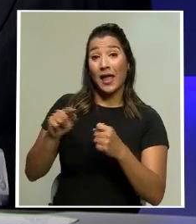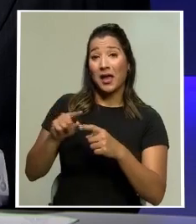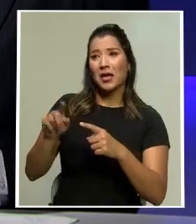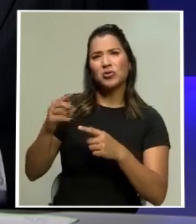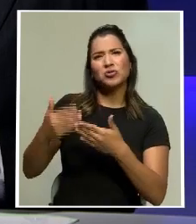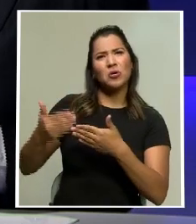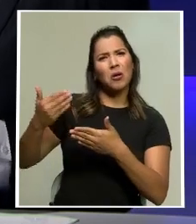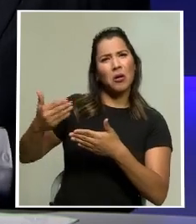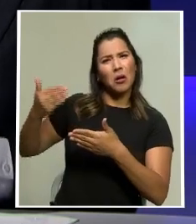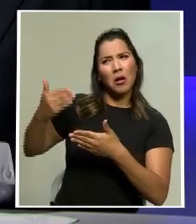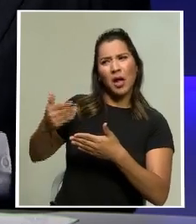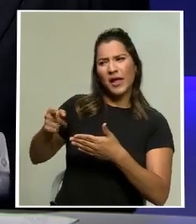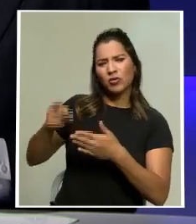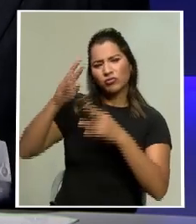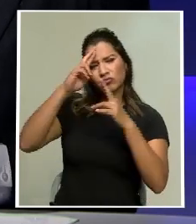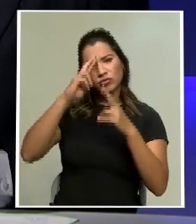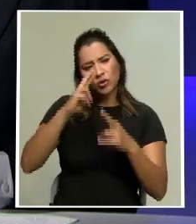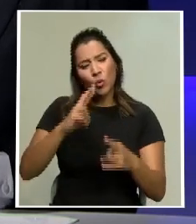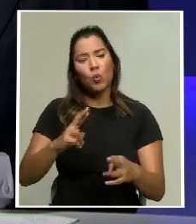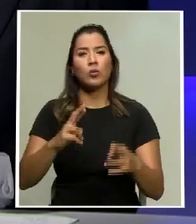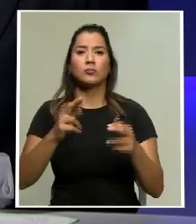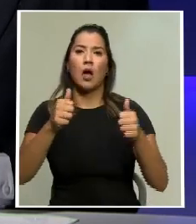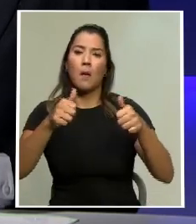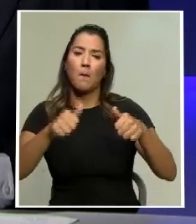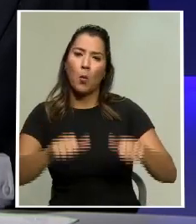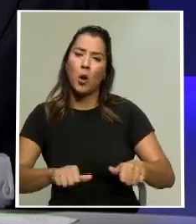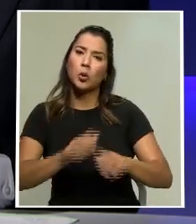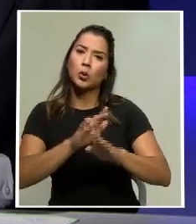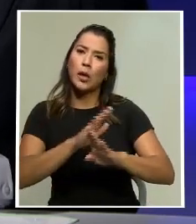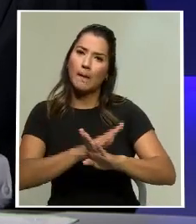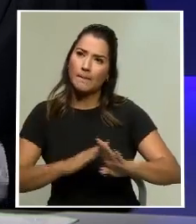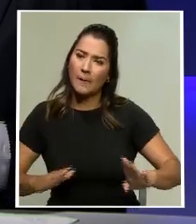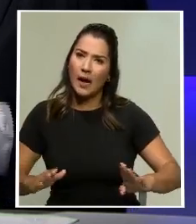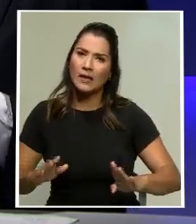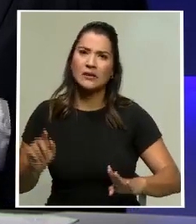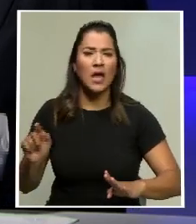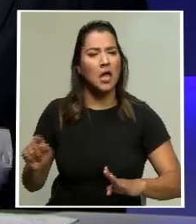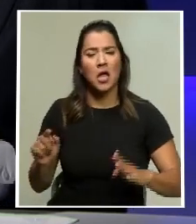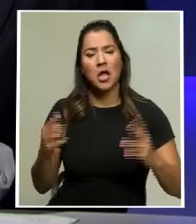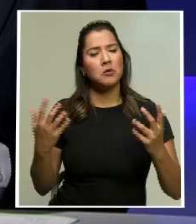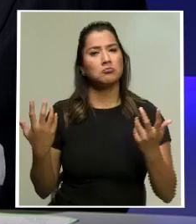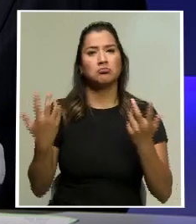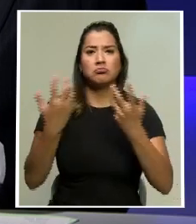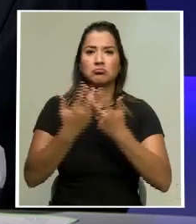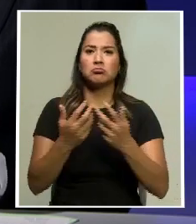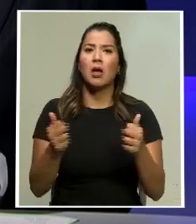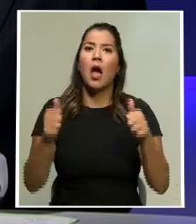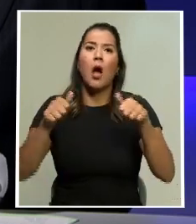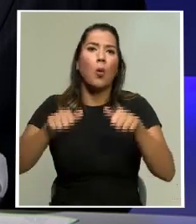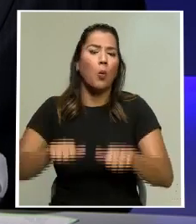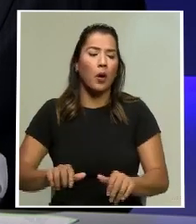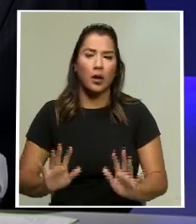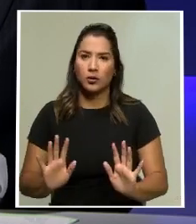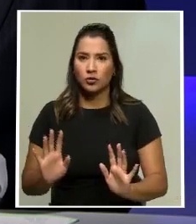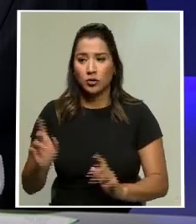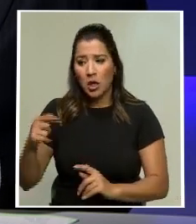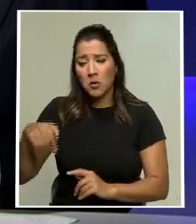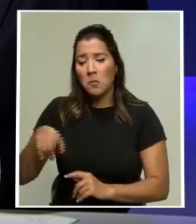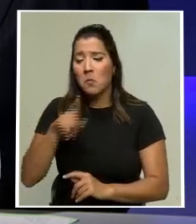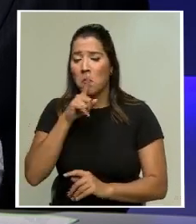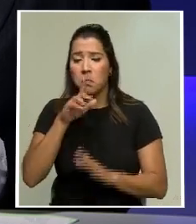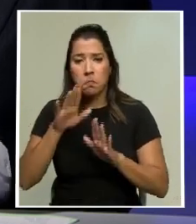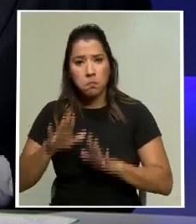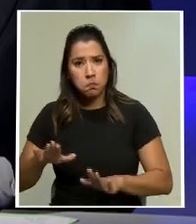paz, muy sometidos al poder civil dentro de la estructura del Estado, y